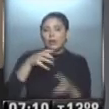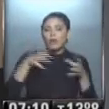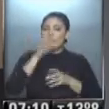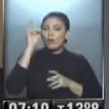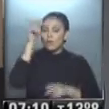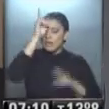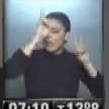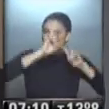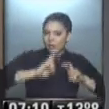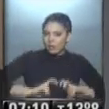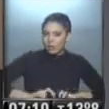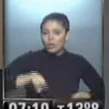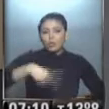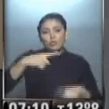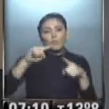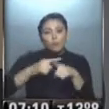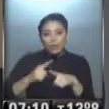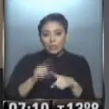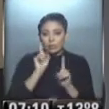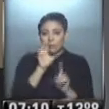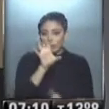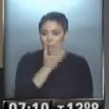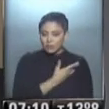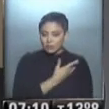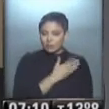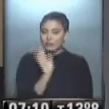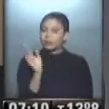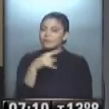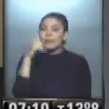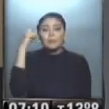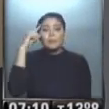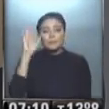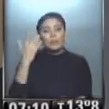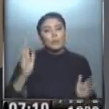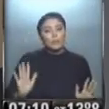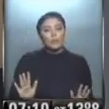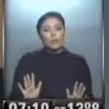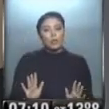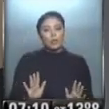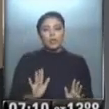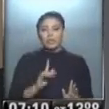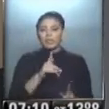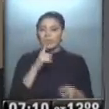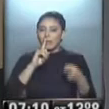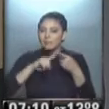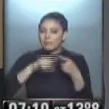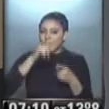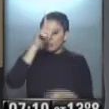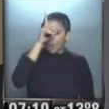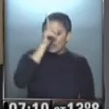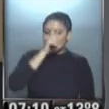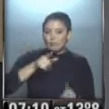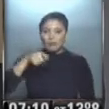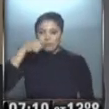investigadores como los dirigentes políticos de esa provincia no descartan que haya connivencia entre los narcos y